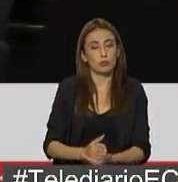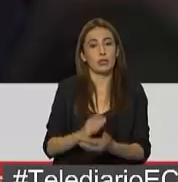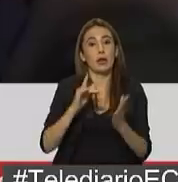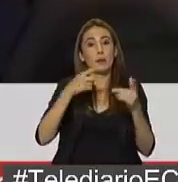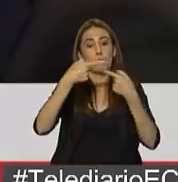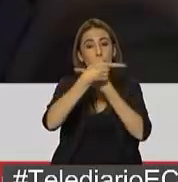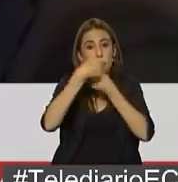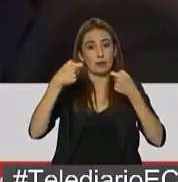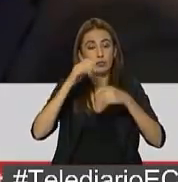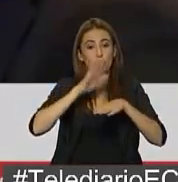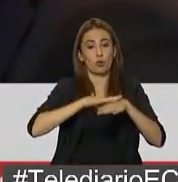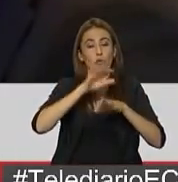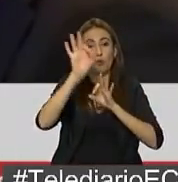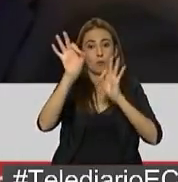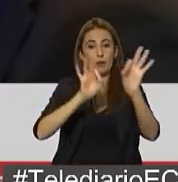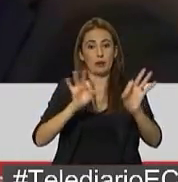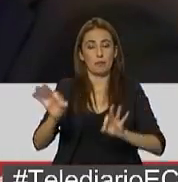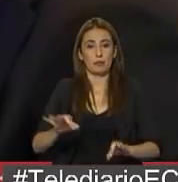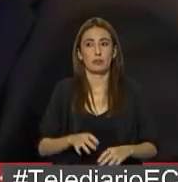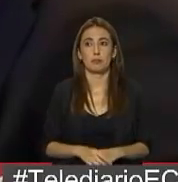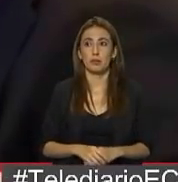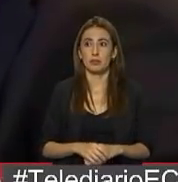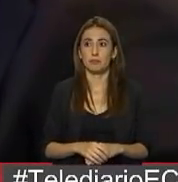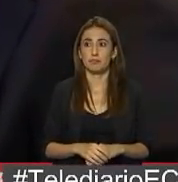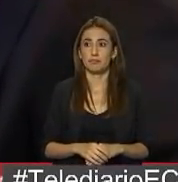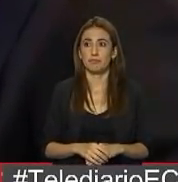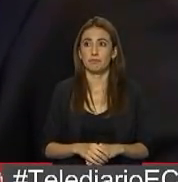marzo debido a la pandemia.